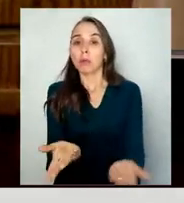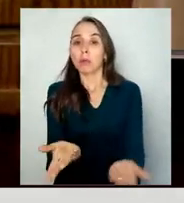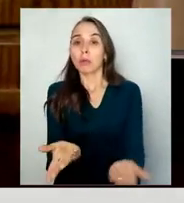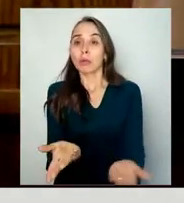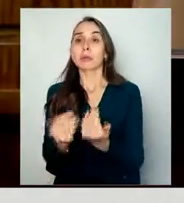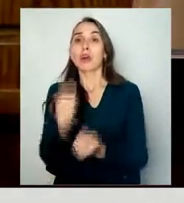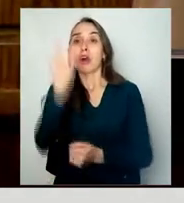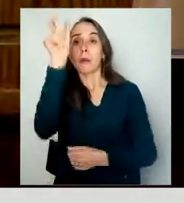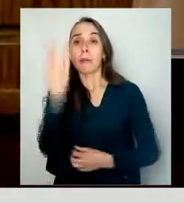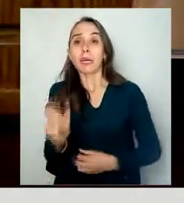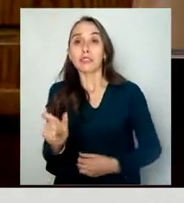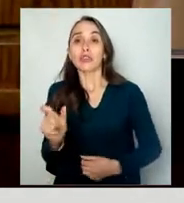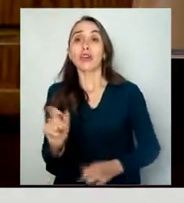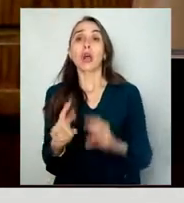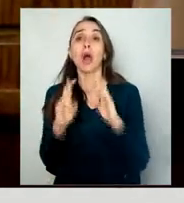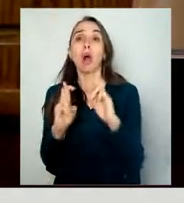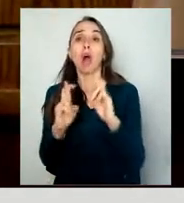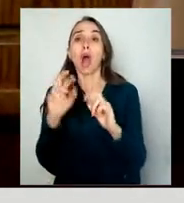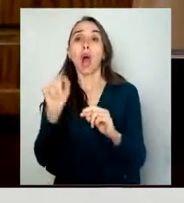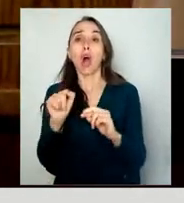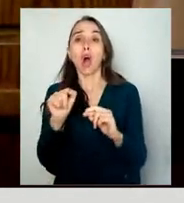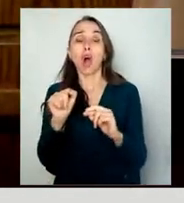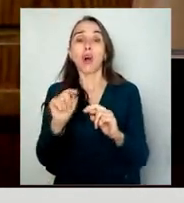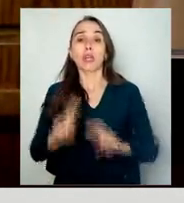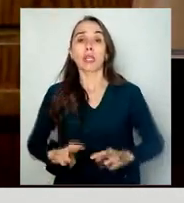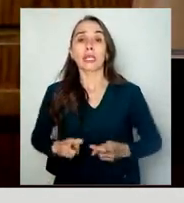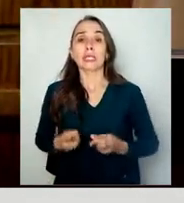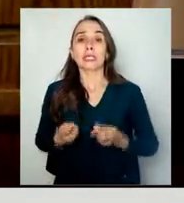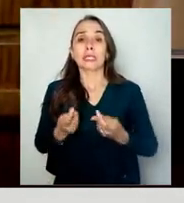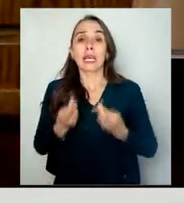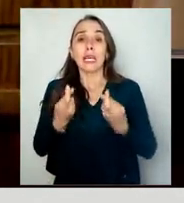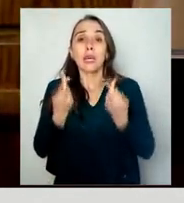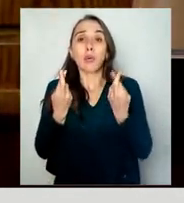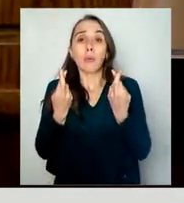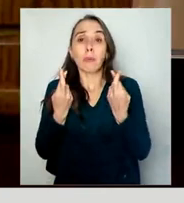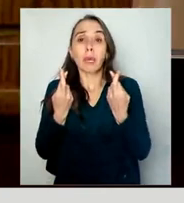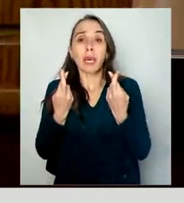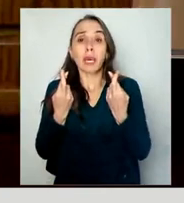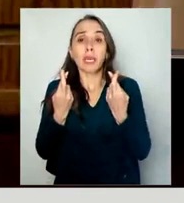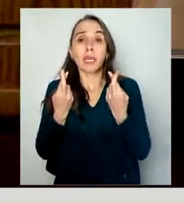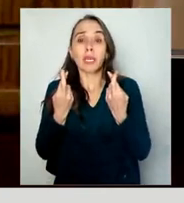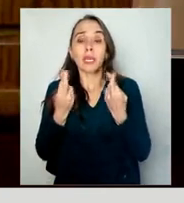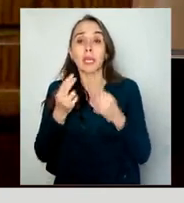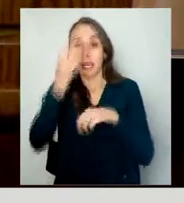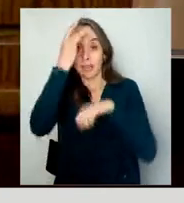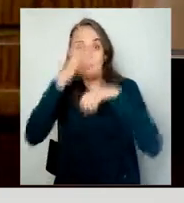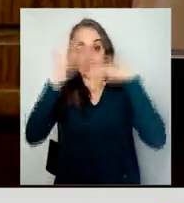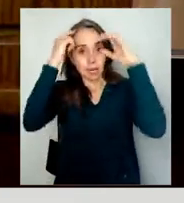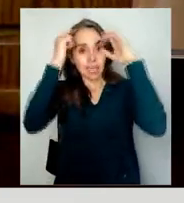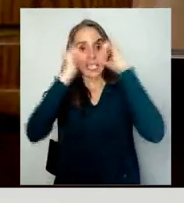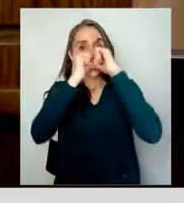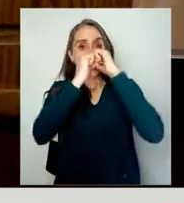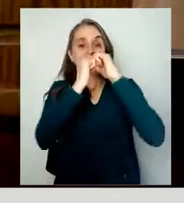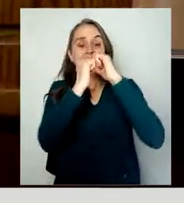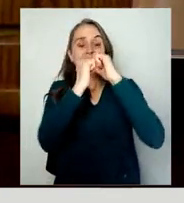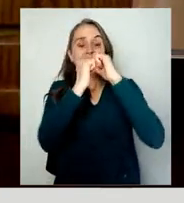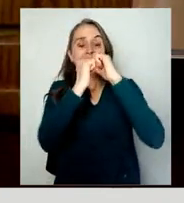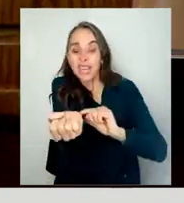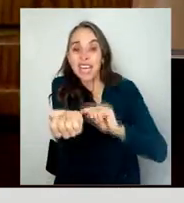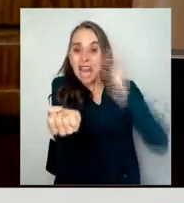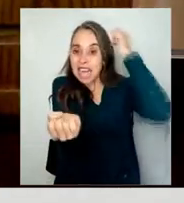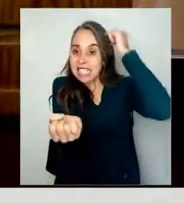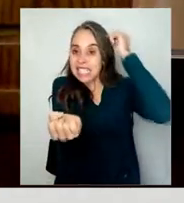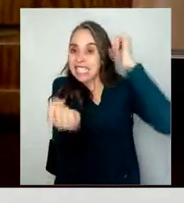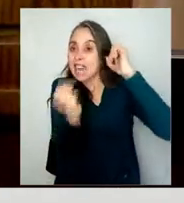hoy día se vaya recuperando de esta enfermedad es por eso que con